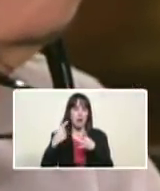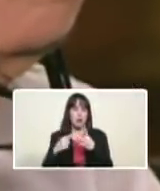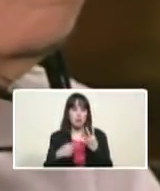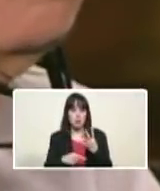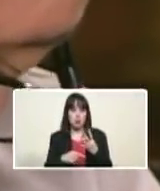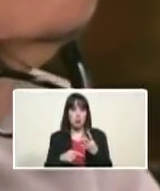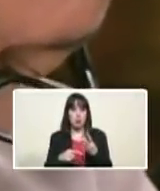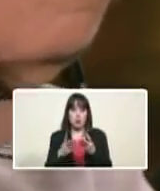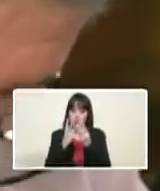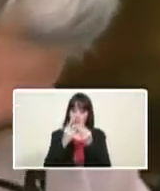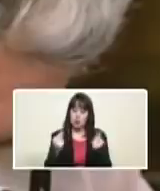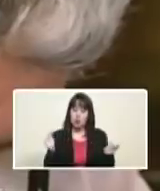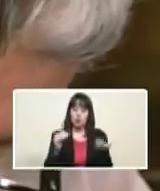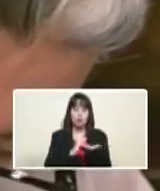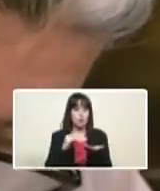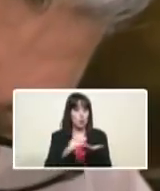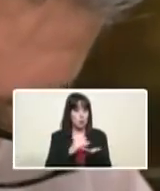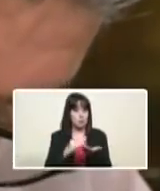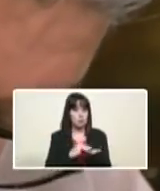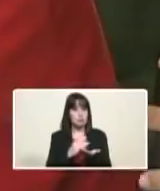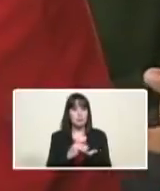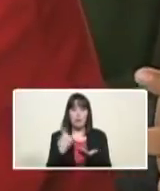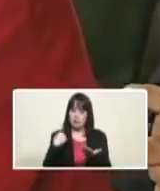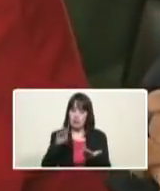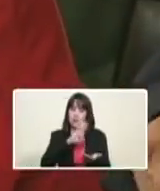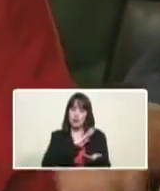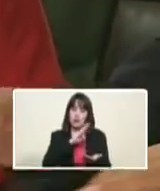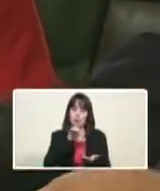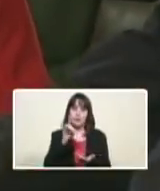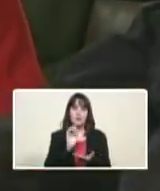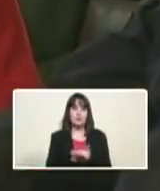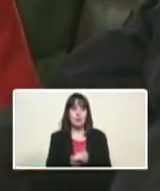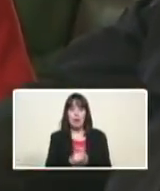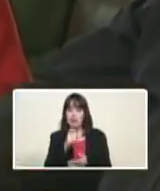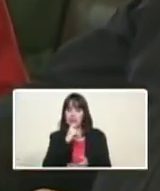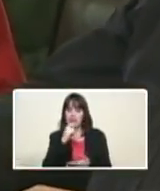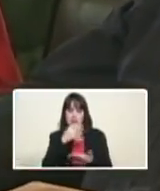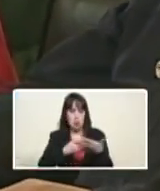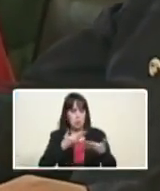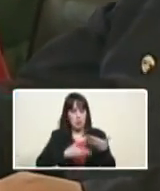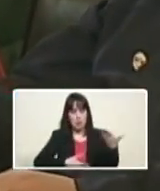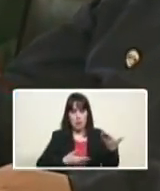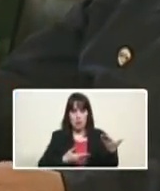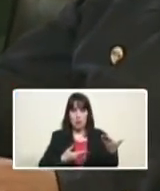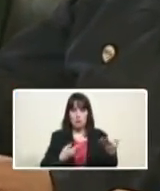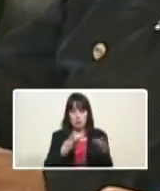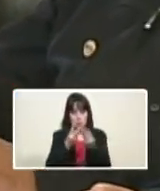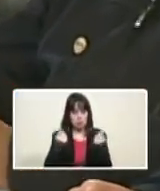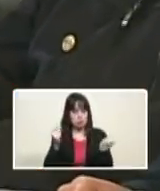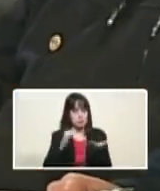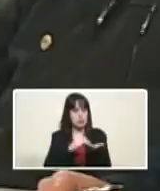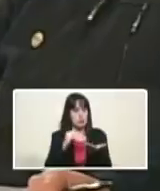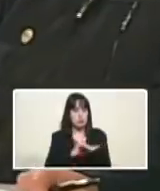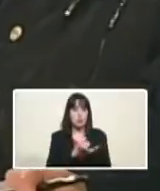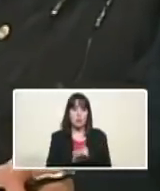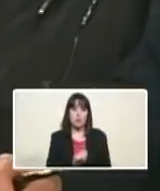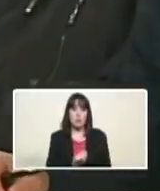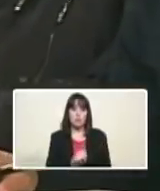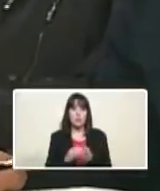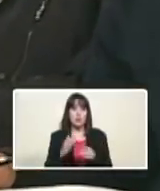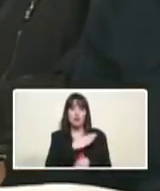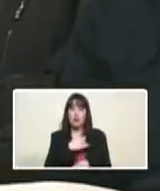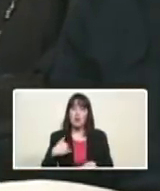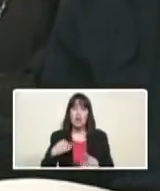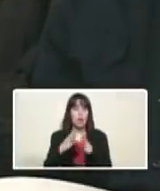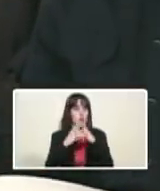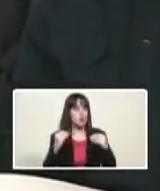resuelvo. La tengo, como dice. ¿Usted tiene una dificultad en los papeles del carro? La tengo, se lo resuelvo. Porque yo quiero que todo el mundo